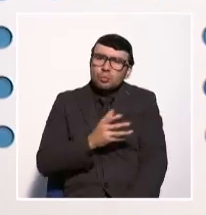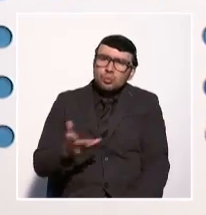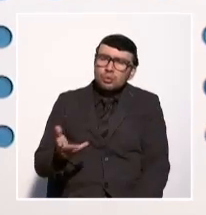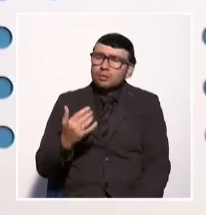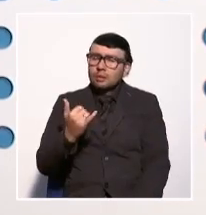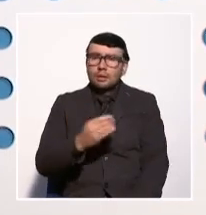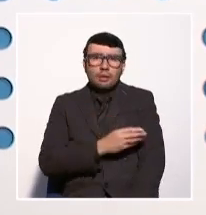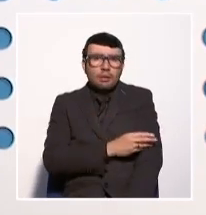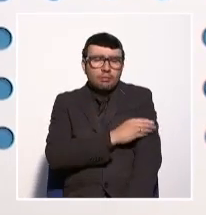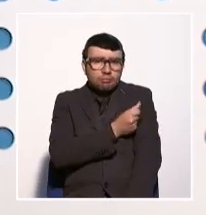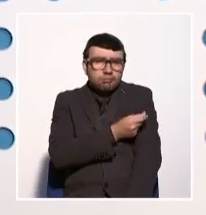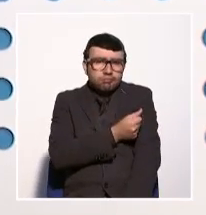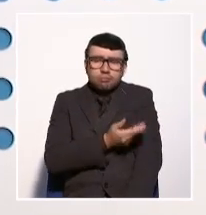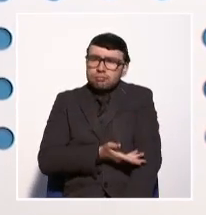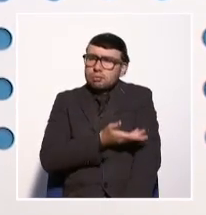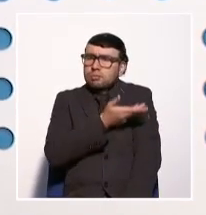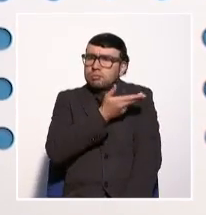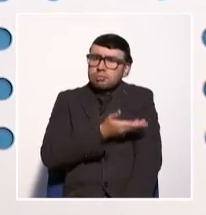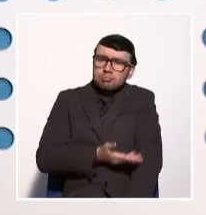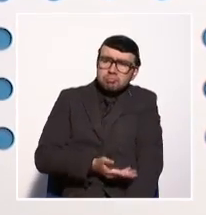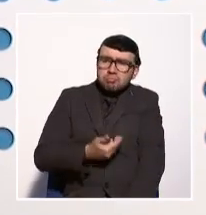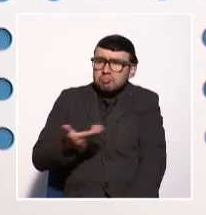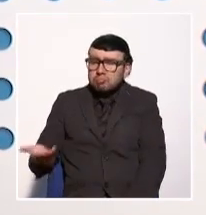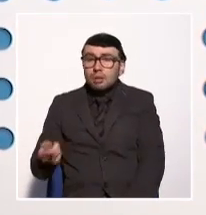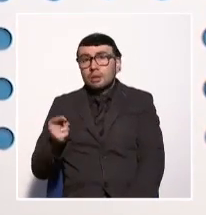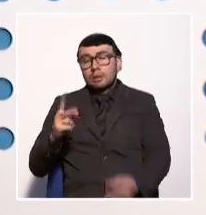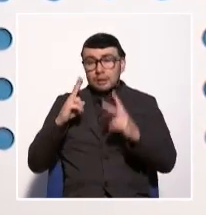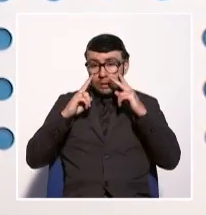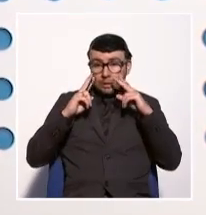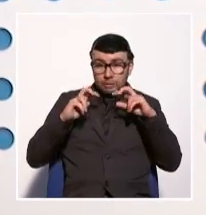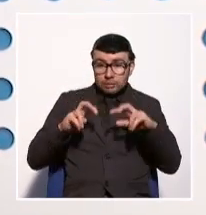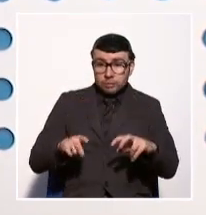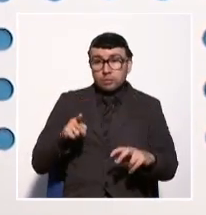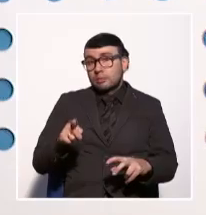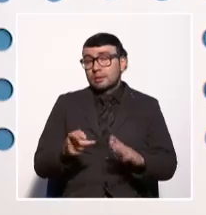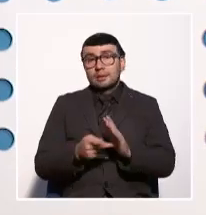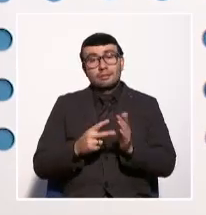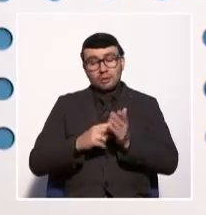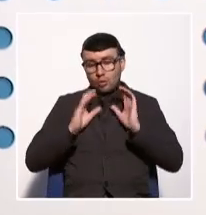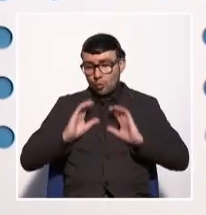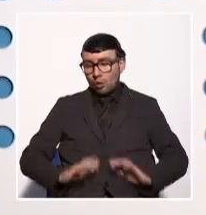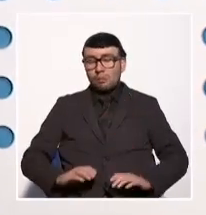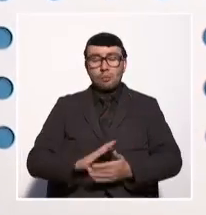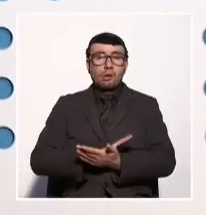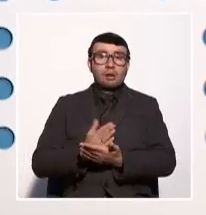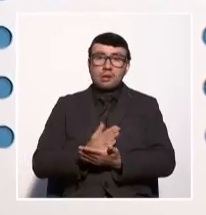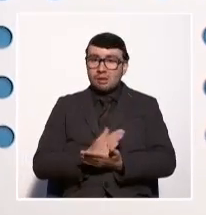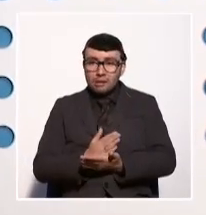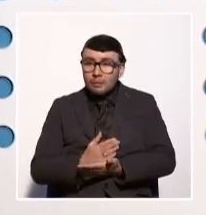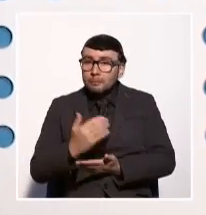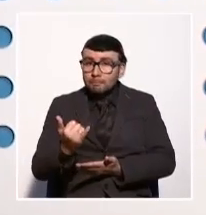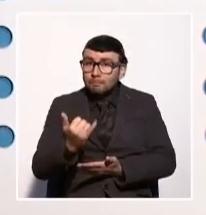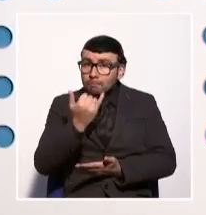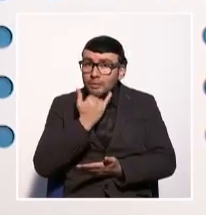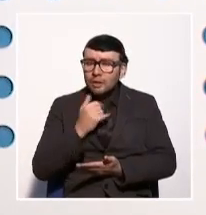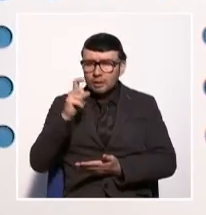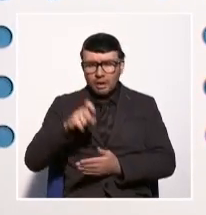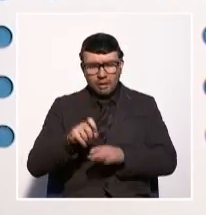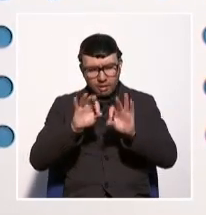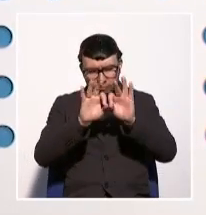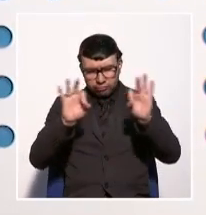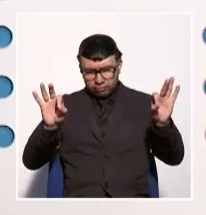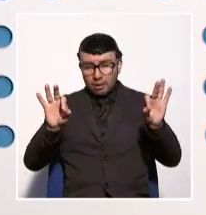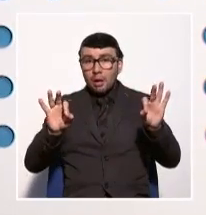de presión arterial a ver que hacen un chequeo grande porque vemos que está alterado todo el sistema simpático y parasimpático que debe estar regulado